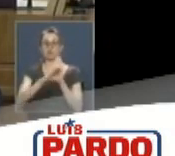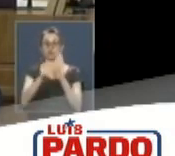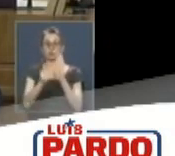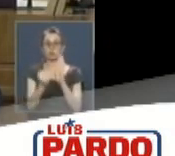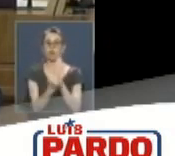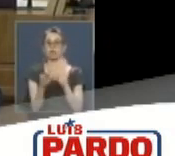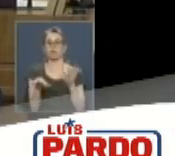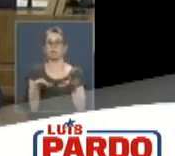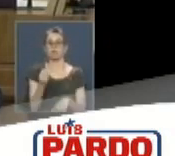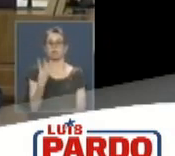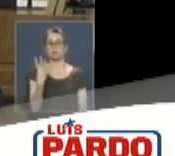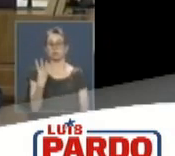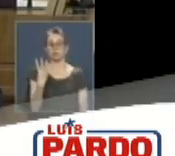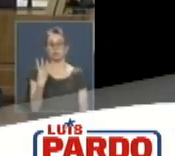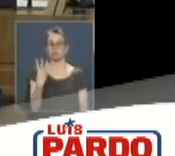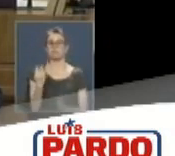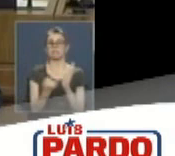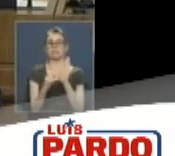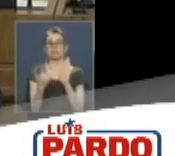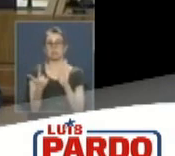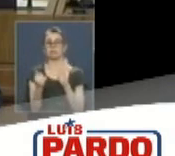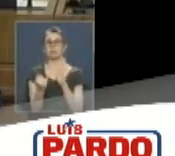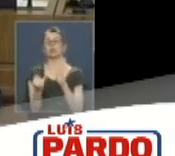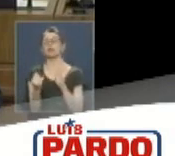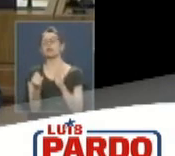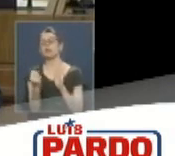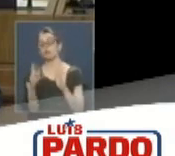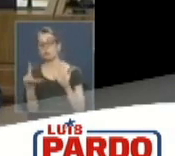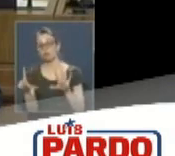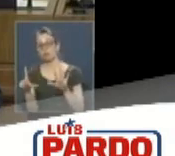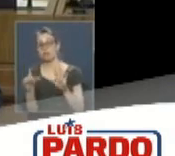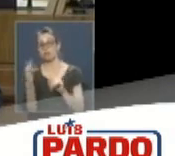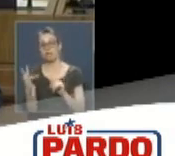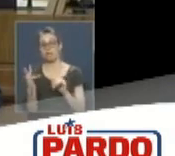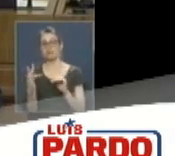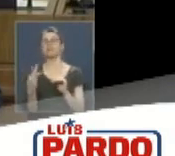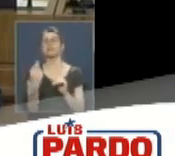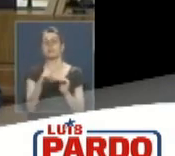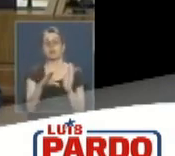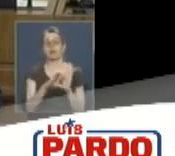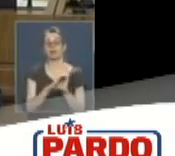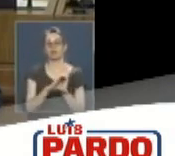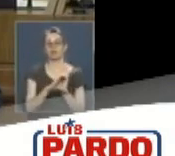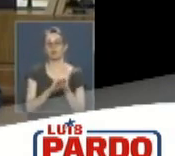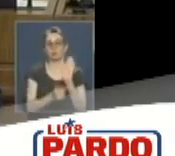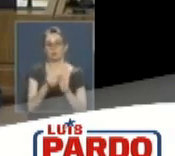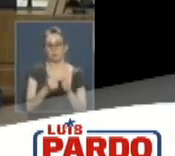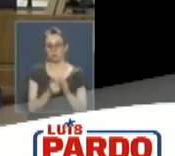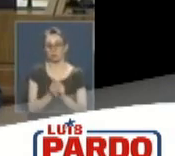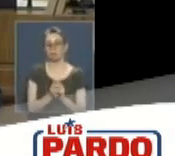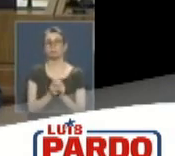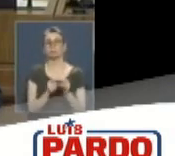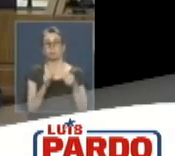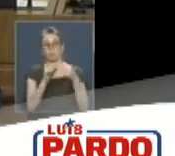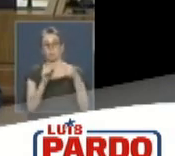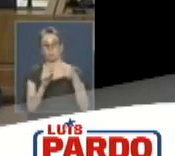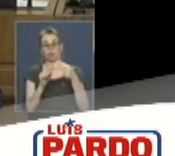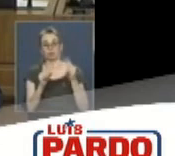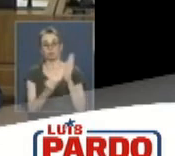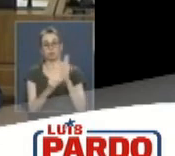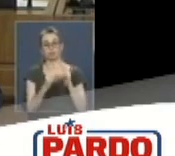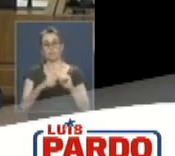artículo 19, número 3, inciso séptimo y número 7, letra F, de la Constitución Política del Estado. Y respecto de ambas